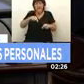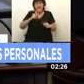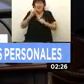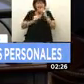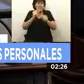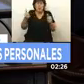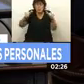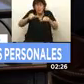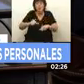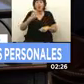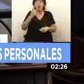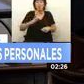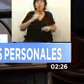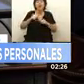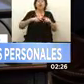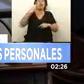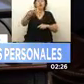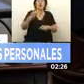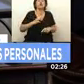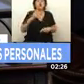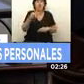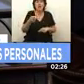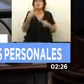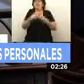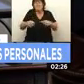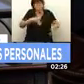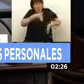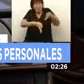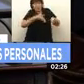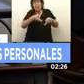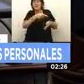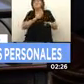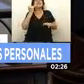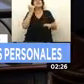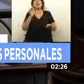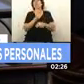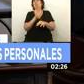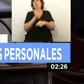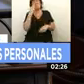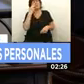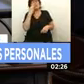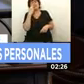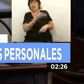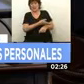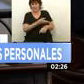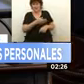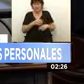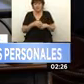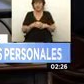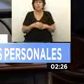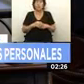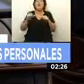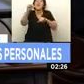un o 2s años toda la los aparatos las máquinas van a ser obsoletas los